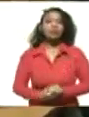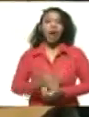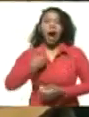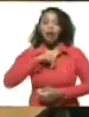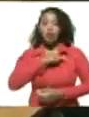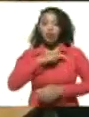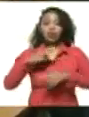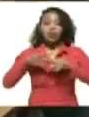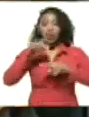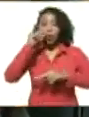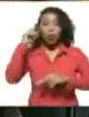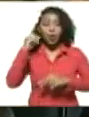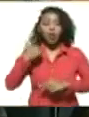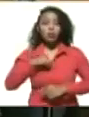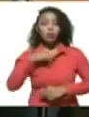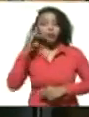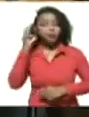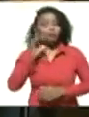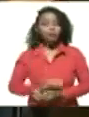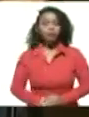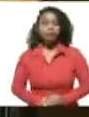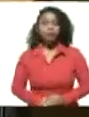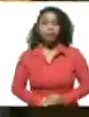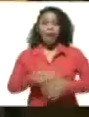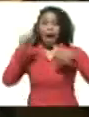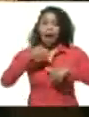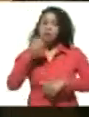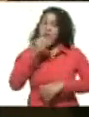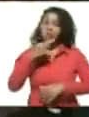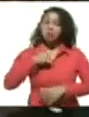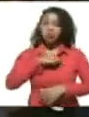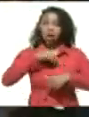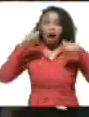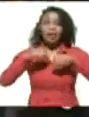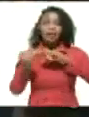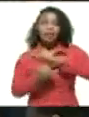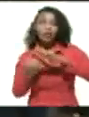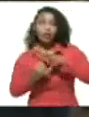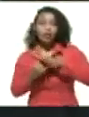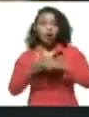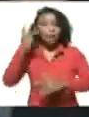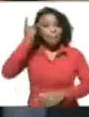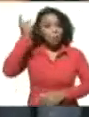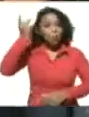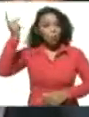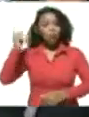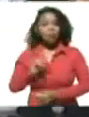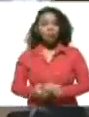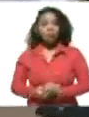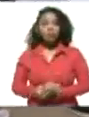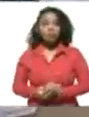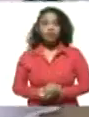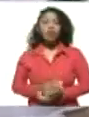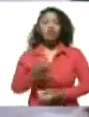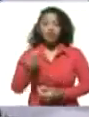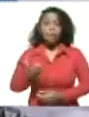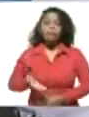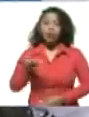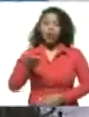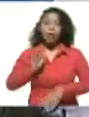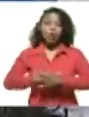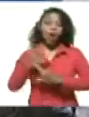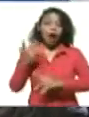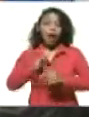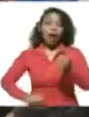nuestros niños y para nuestras niñas aquí bueno nos encontramos en este instituto de psicopedagogía muy relevante porque está